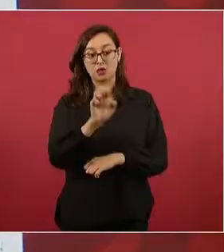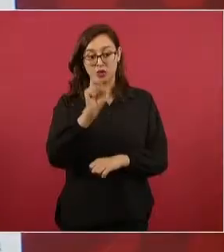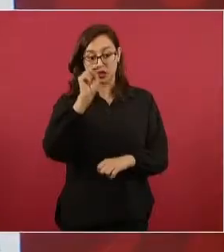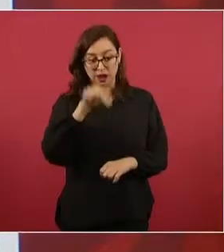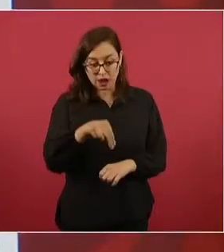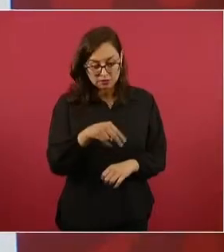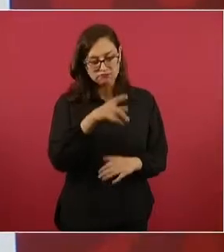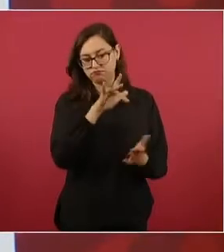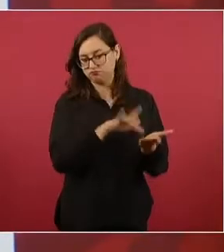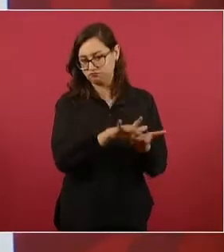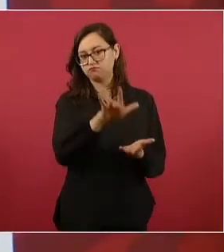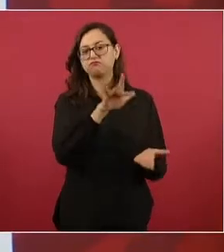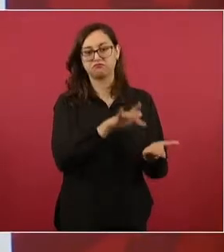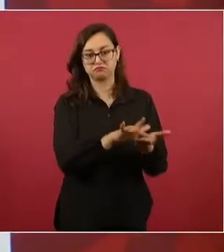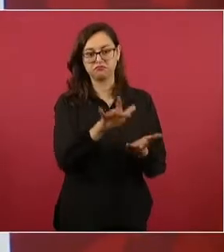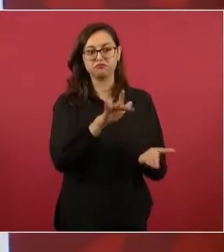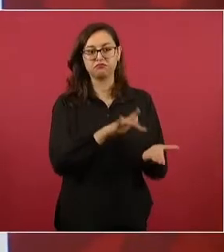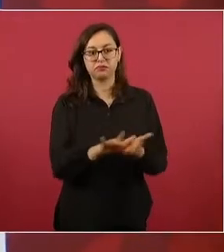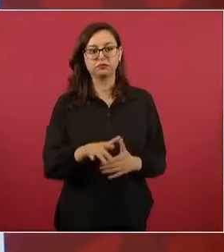Ken,